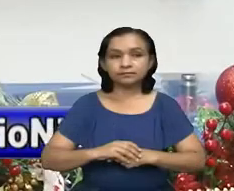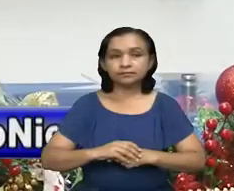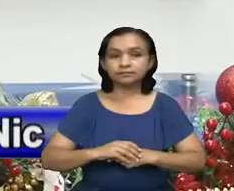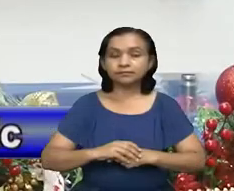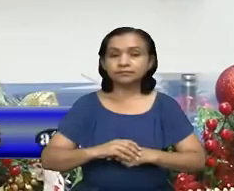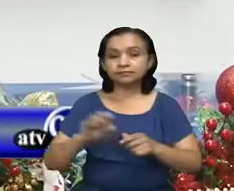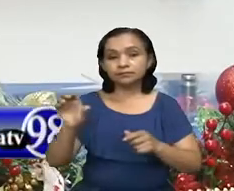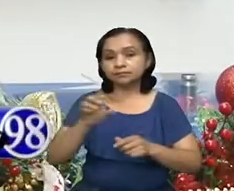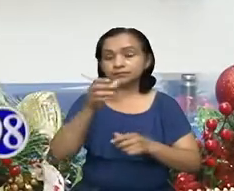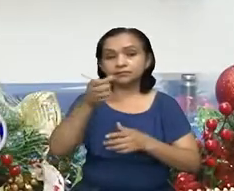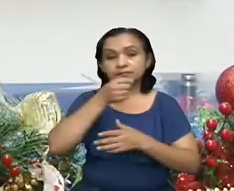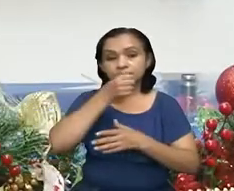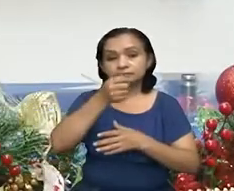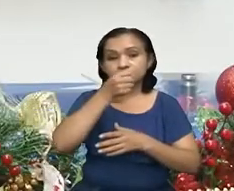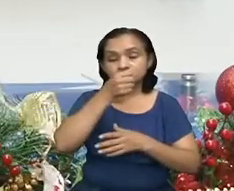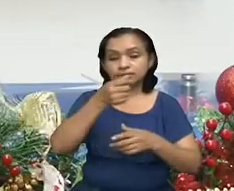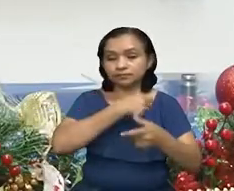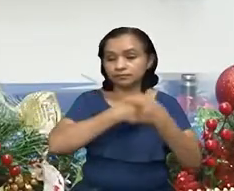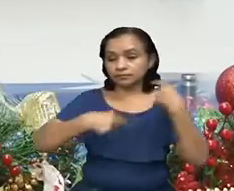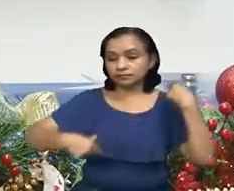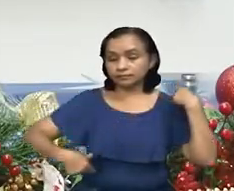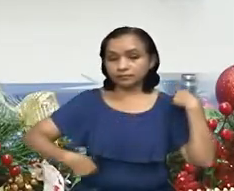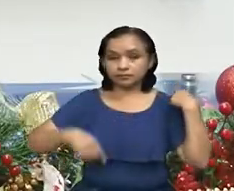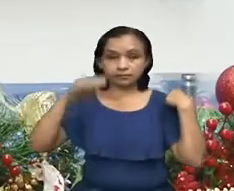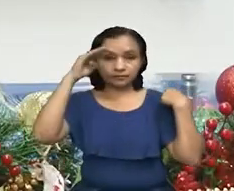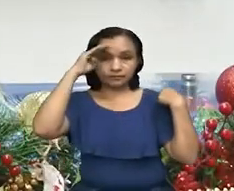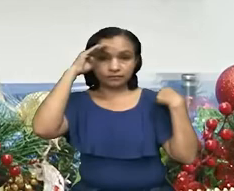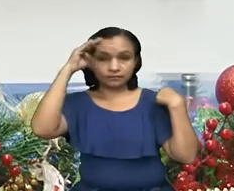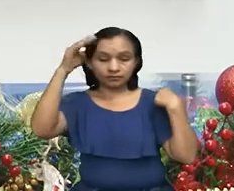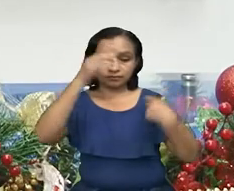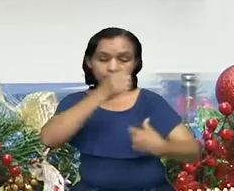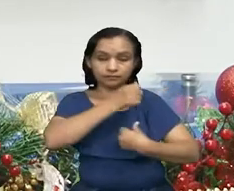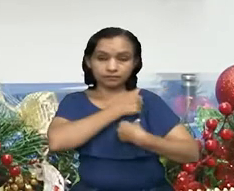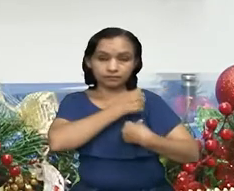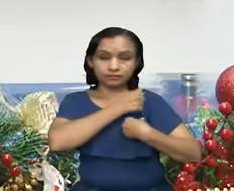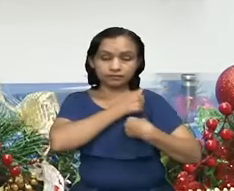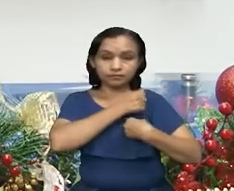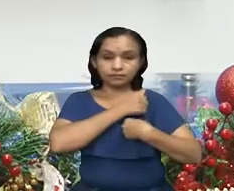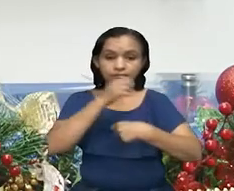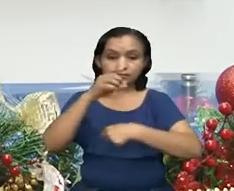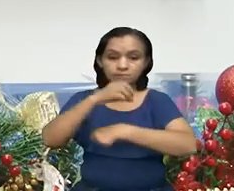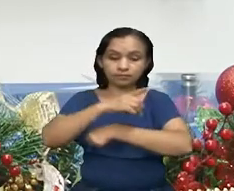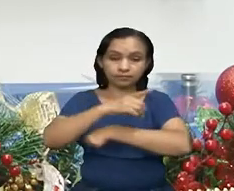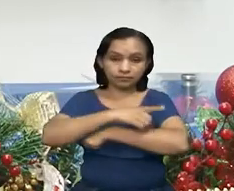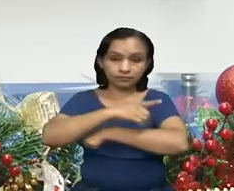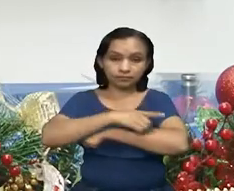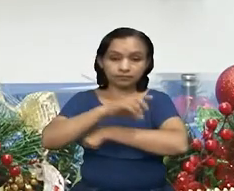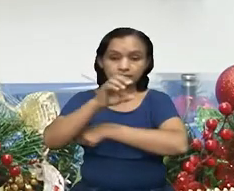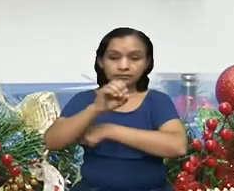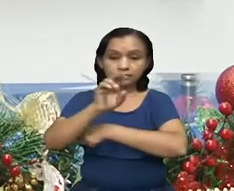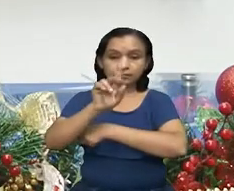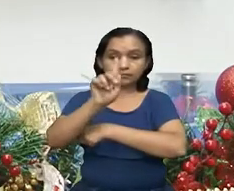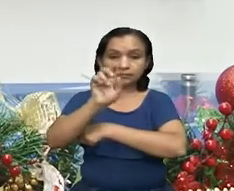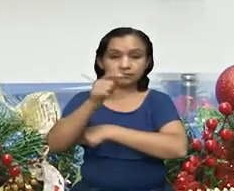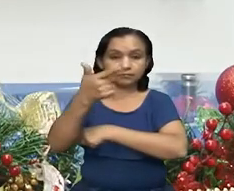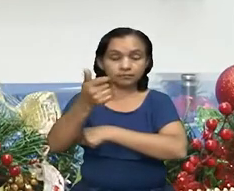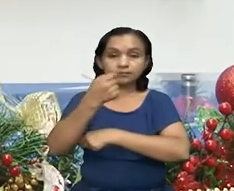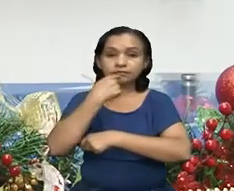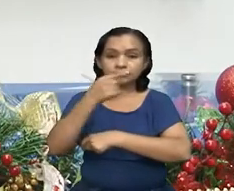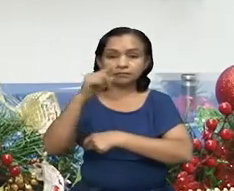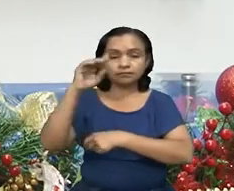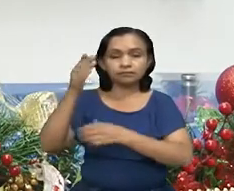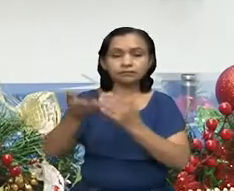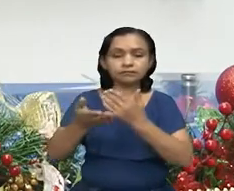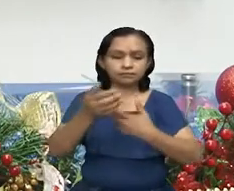Y en otras noticias, el presidente y jefe supremo del ejército, comandante Daniel Ortega Saavedra, ratifica al general